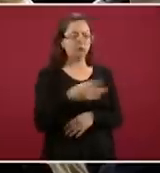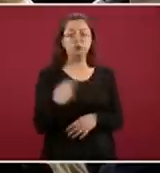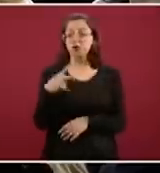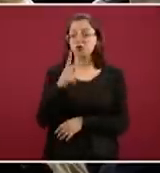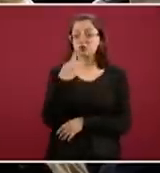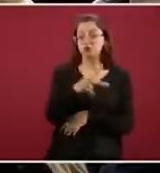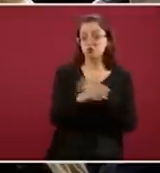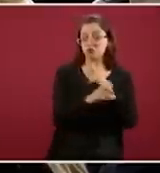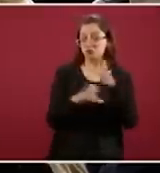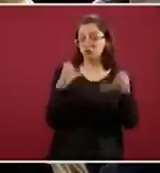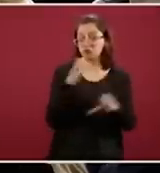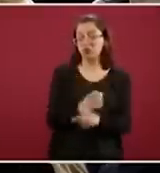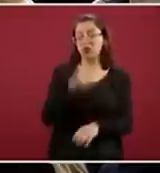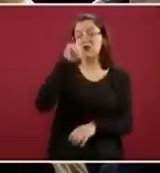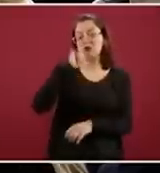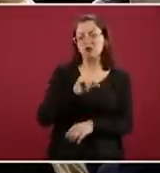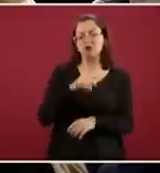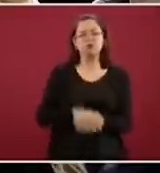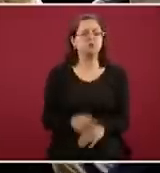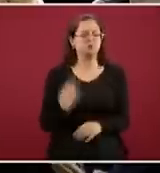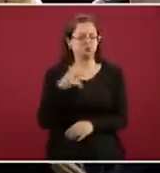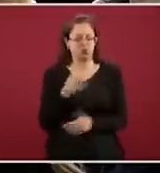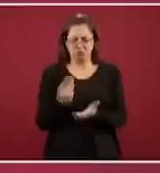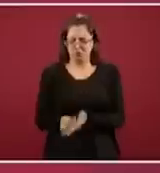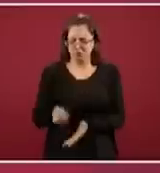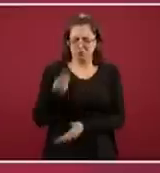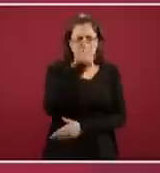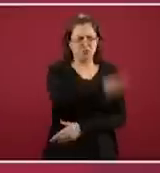patrimonio. Sí, pero se le paga